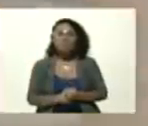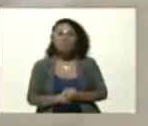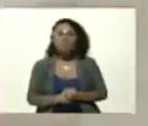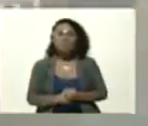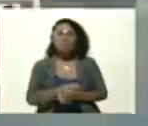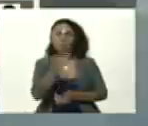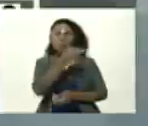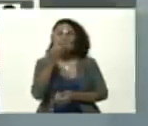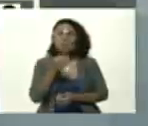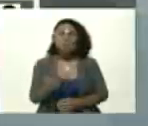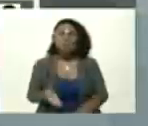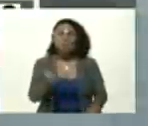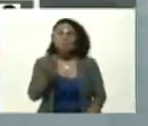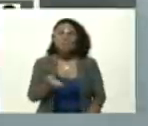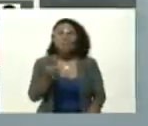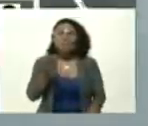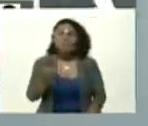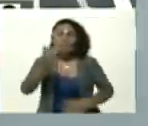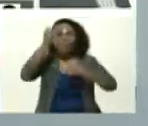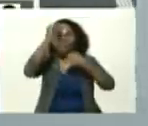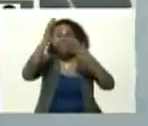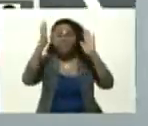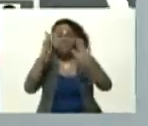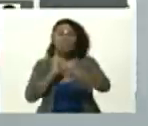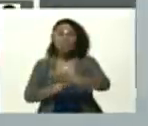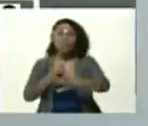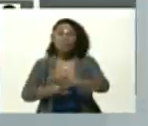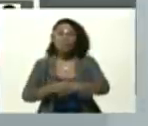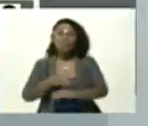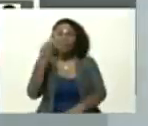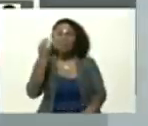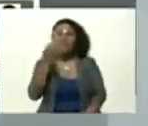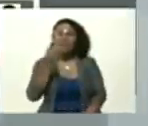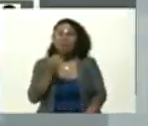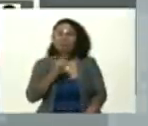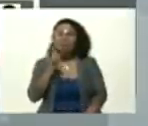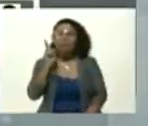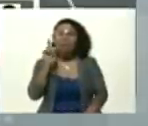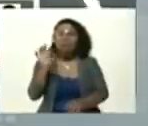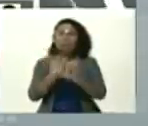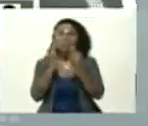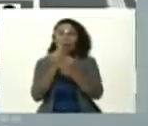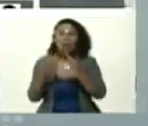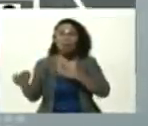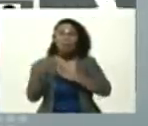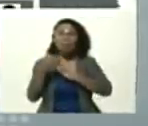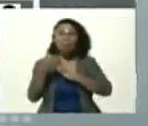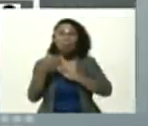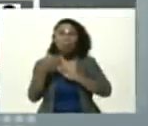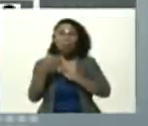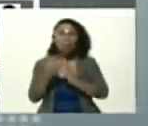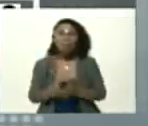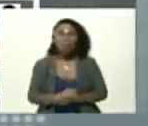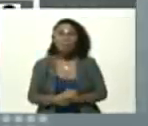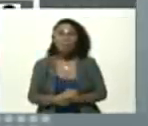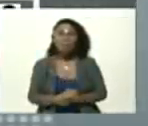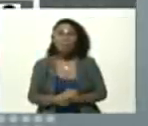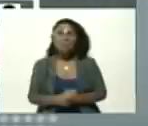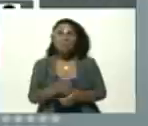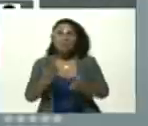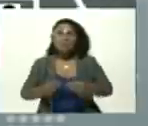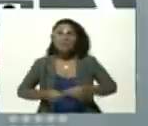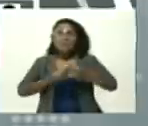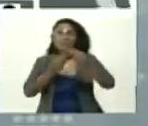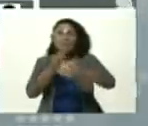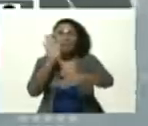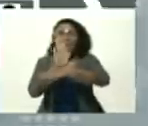Correcto, es muy importante atender en tiempo real a las familias afectadas, ¿no? Darles